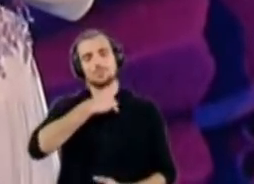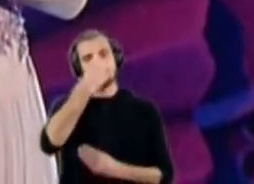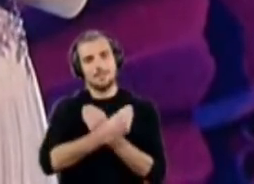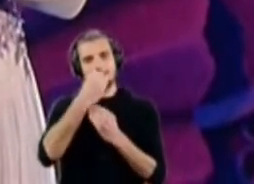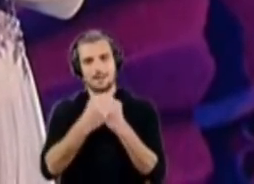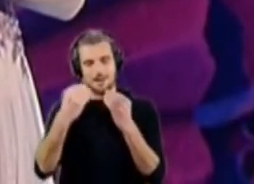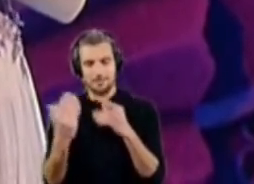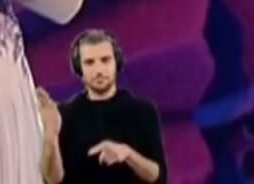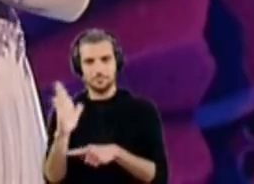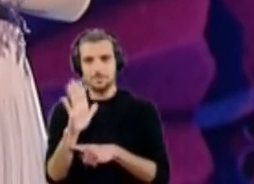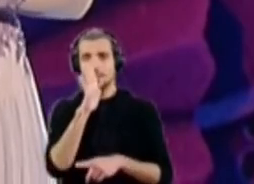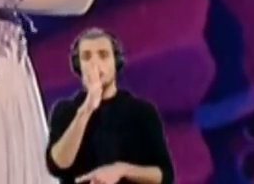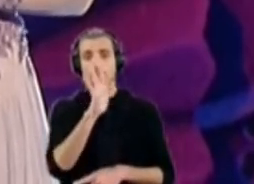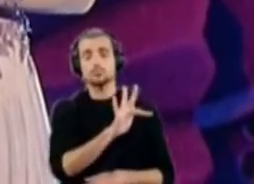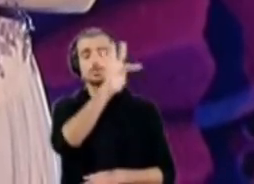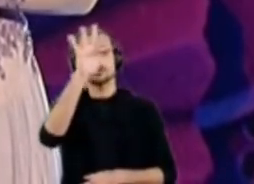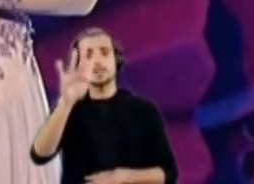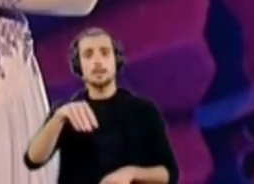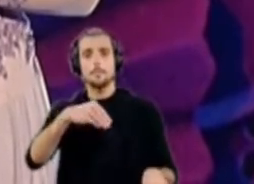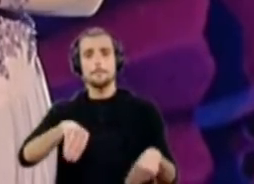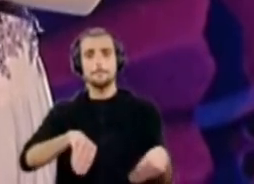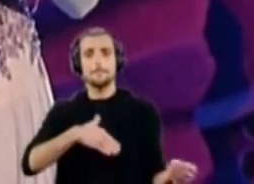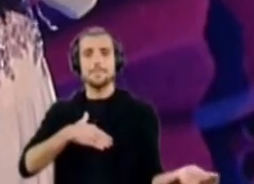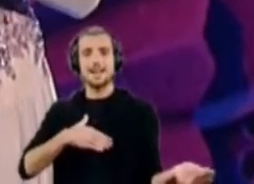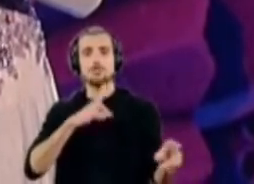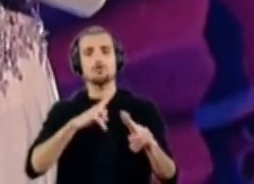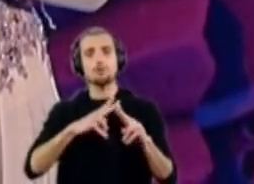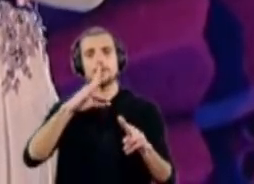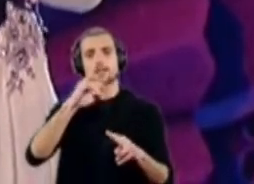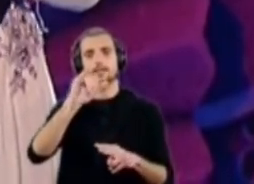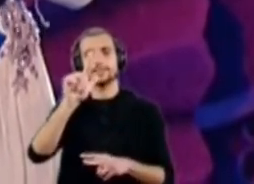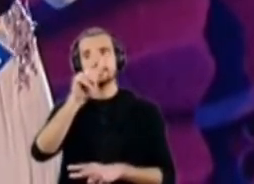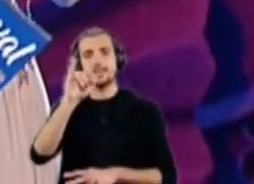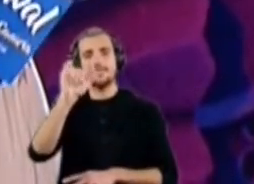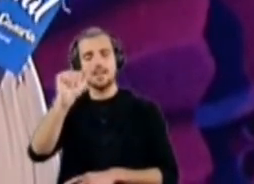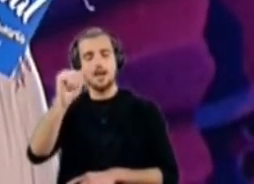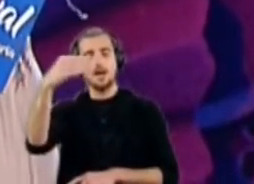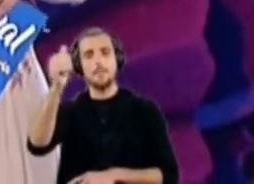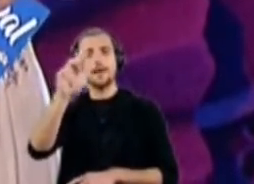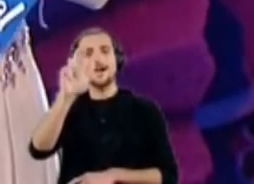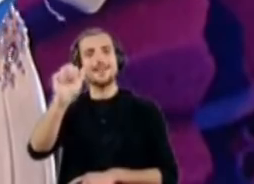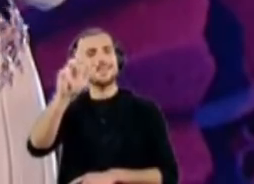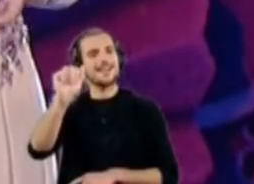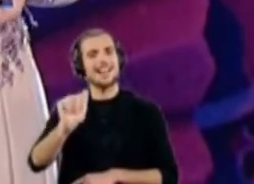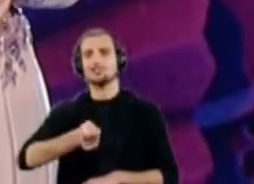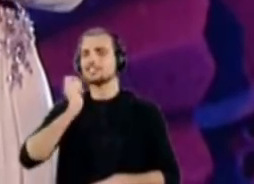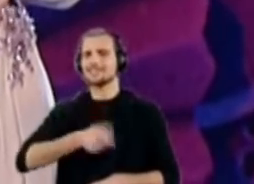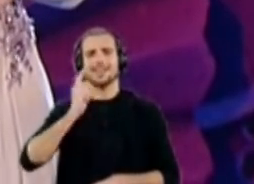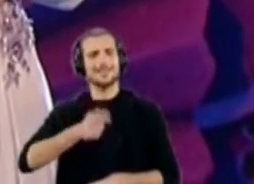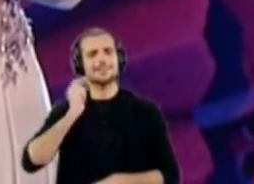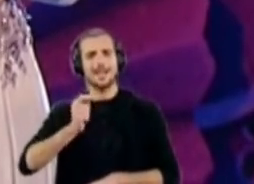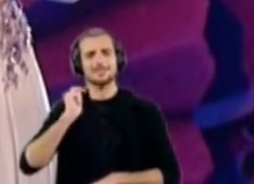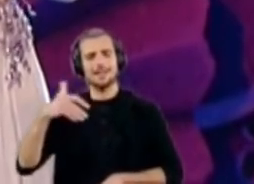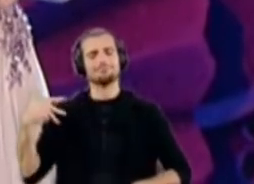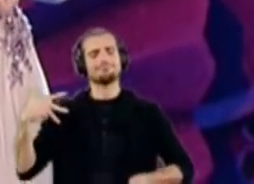vamos a hacer con el ballet de Silvia Barrera. Ella lleva muchísimos años. Incondicional en esto. Del carnaval aquí en Las Palmas de Gran Canaria,